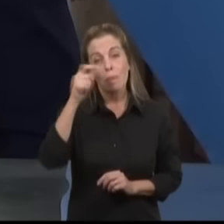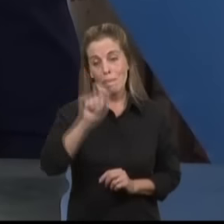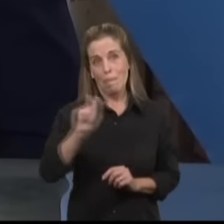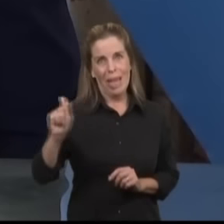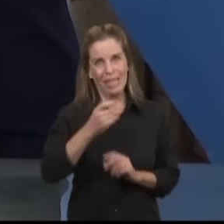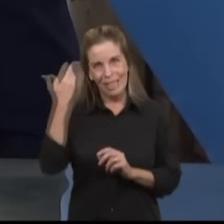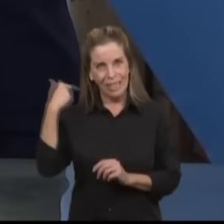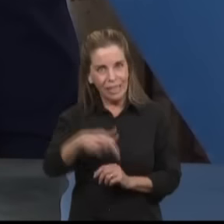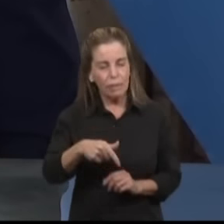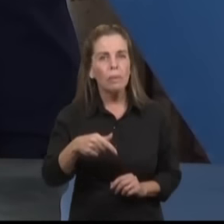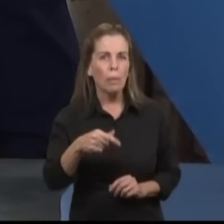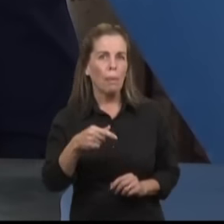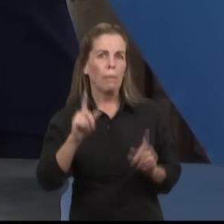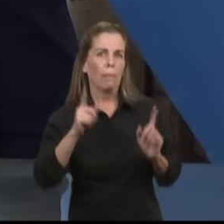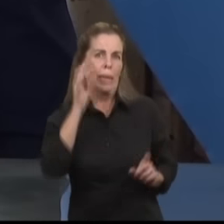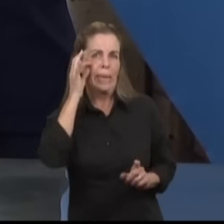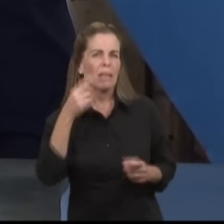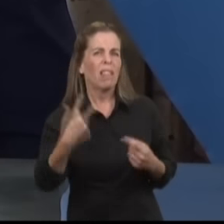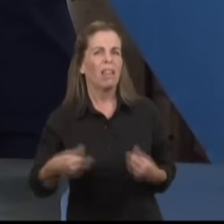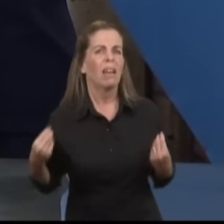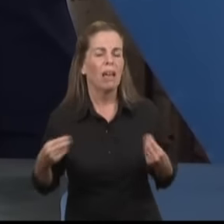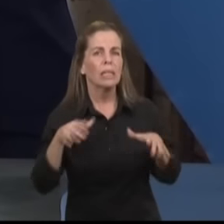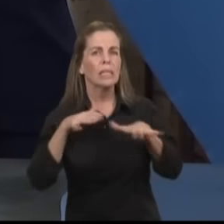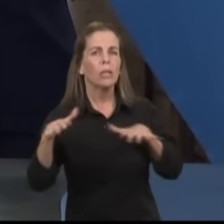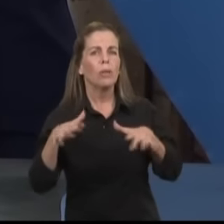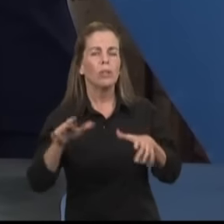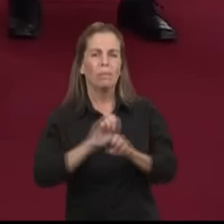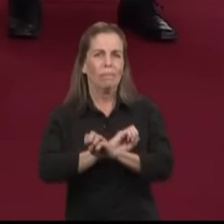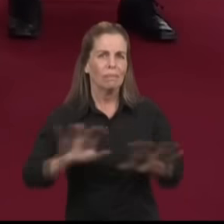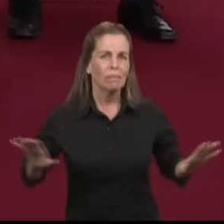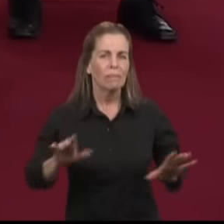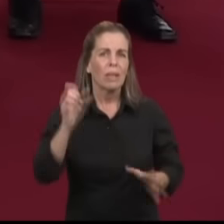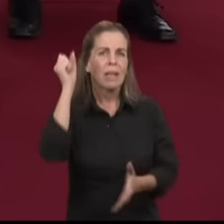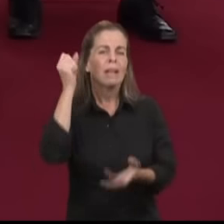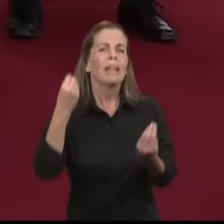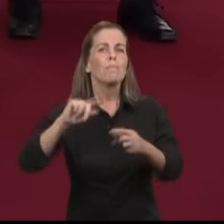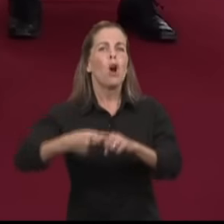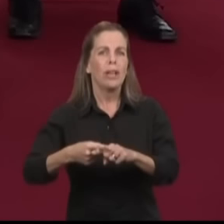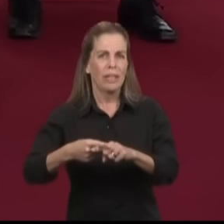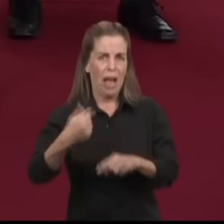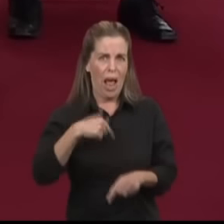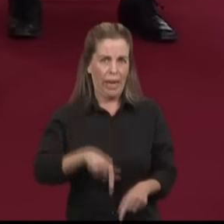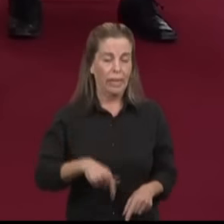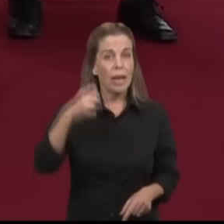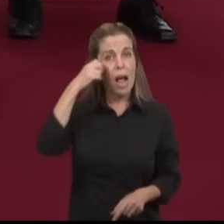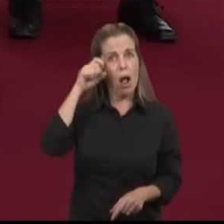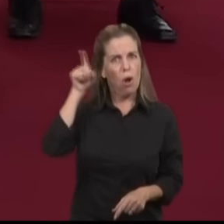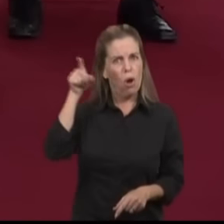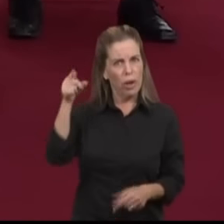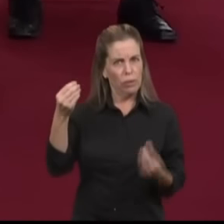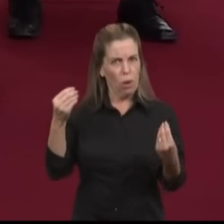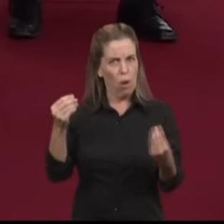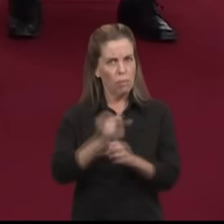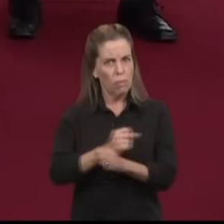hemos presenciado un nuevo espectáculo lamentable en la política argentina. El Congreso de la Nación impulsó un conjunto de